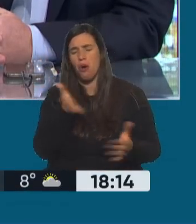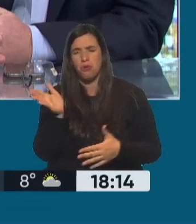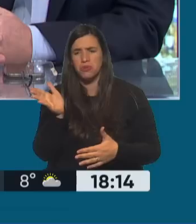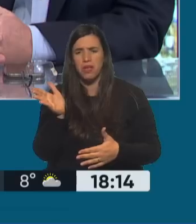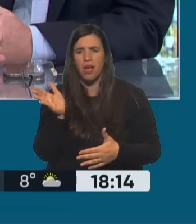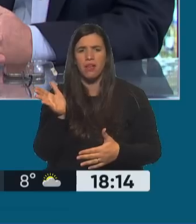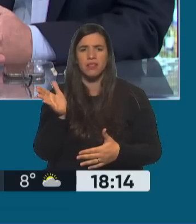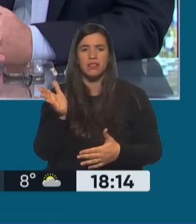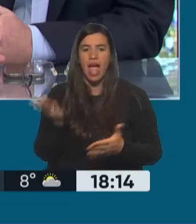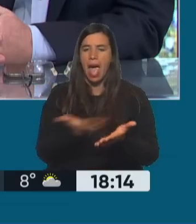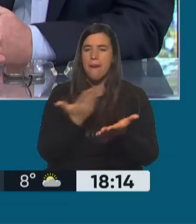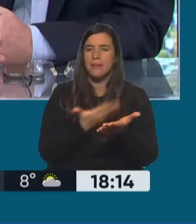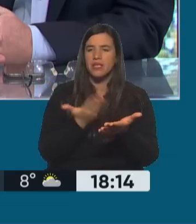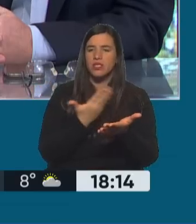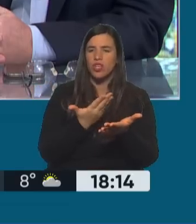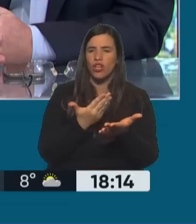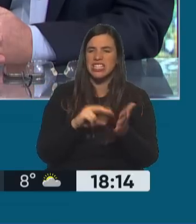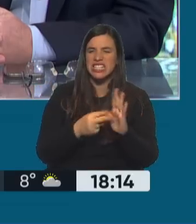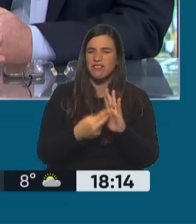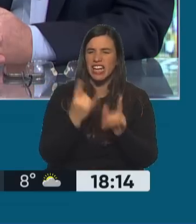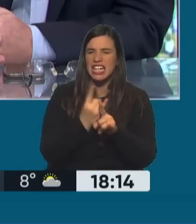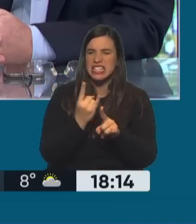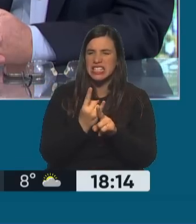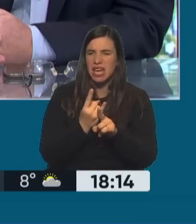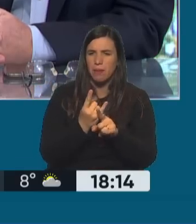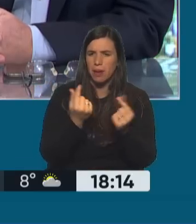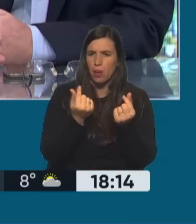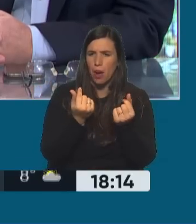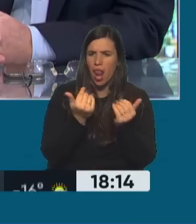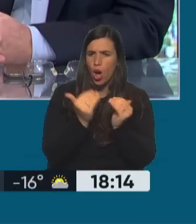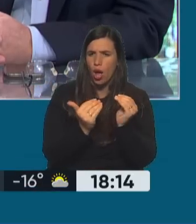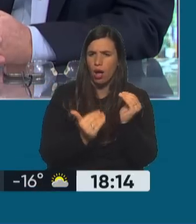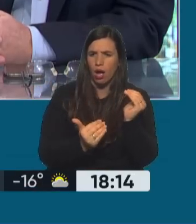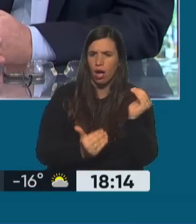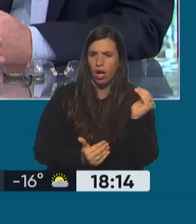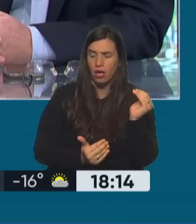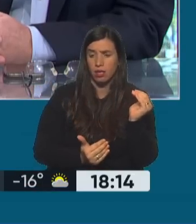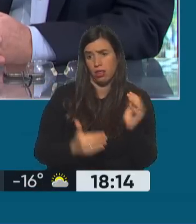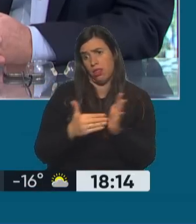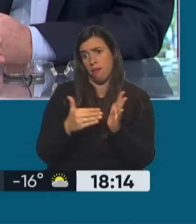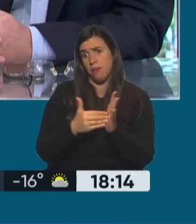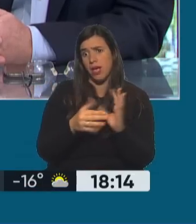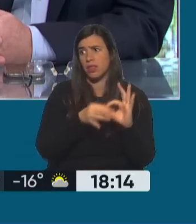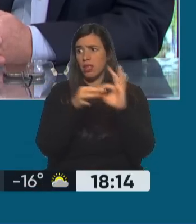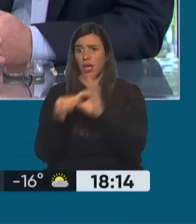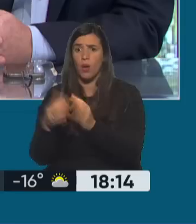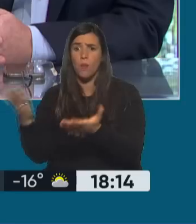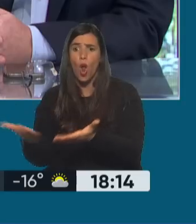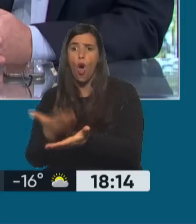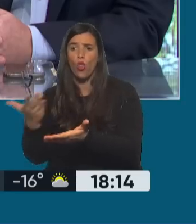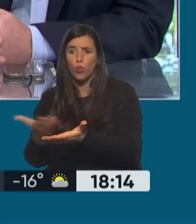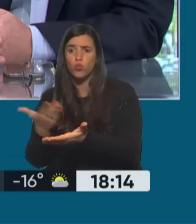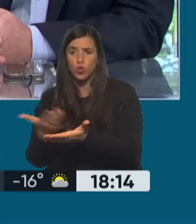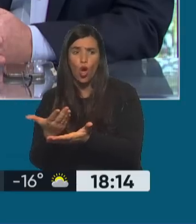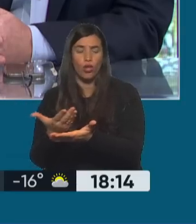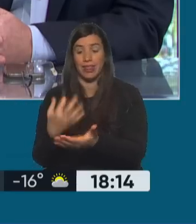necesariamente significa desvalorización de la moneda? Depende de lo que tengas del otro lado. Si tenés más producción y para que haya más movimiento económico tenés